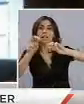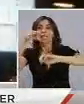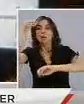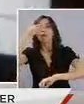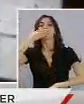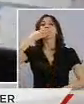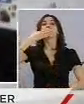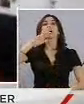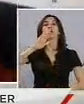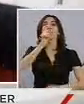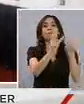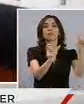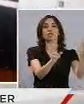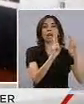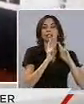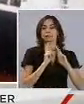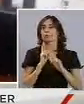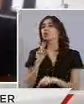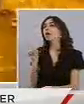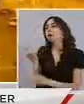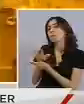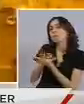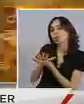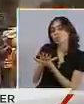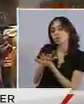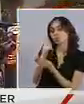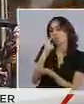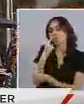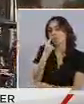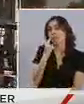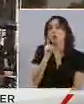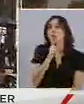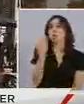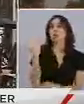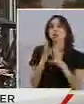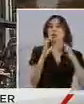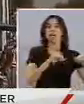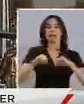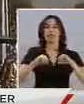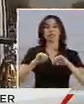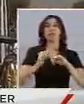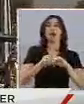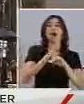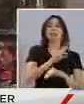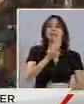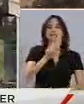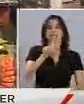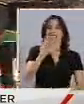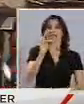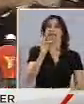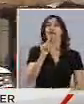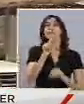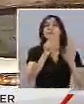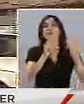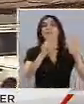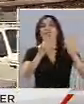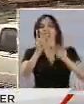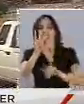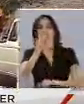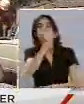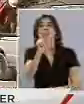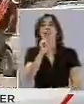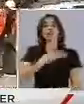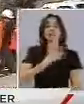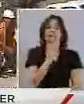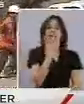mejor va a ser la respuesta a las personas. Y el que no sabe, por ejemplo, mira, el último gran terremoto antes del 27F había sido el 85, hay personas que tienen 24